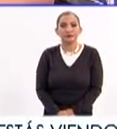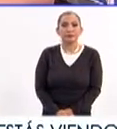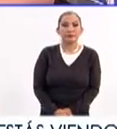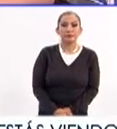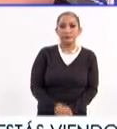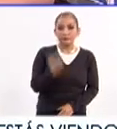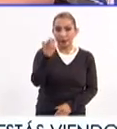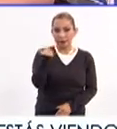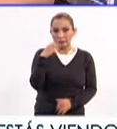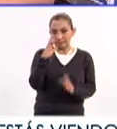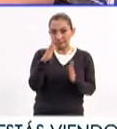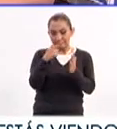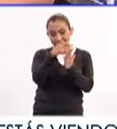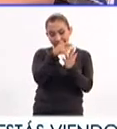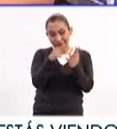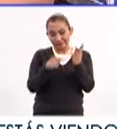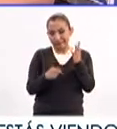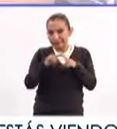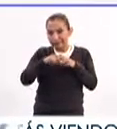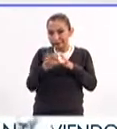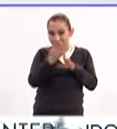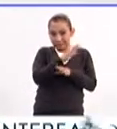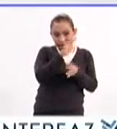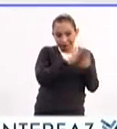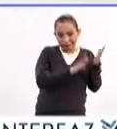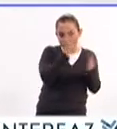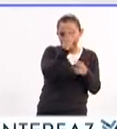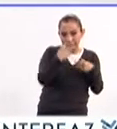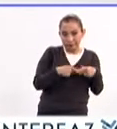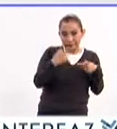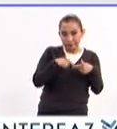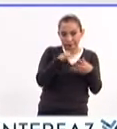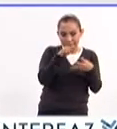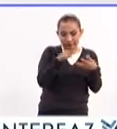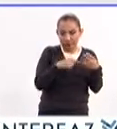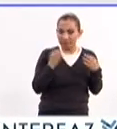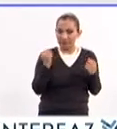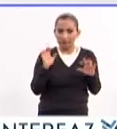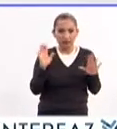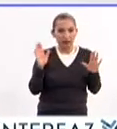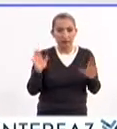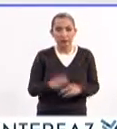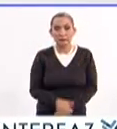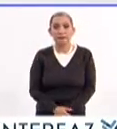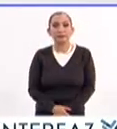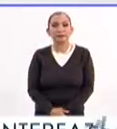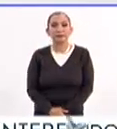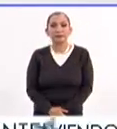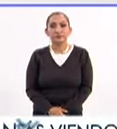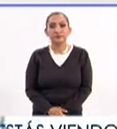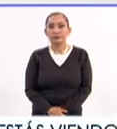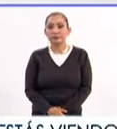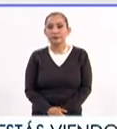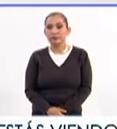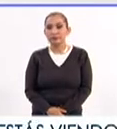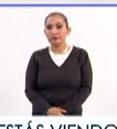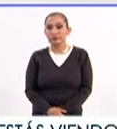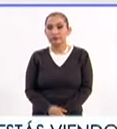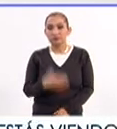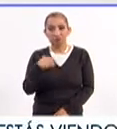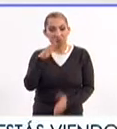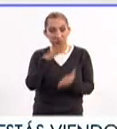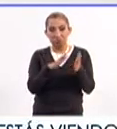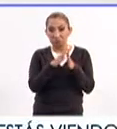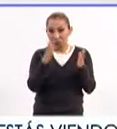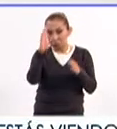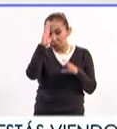estas premisas surgen a partir de la lectura de cuatro escritores francamente estupendo. Y bueno, viene muy, muy bien ese tipo